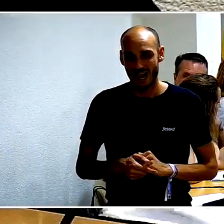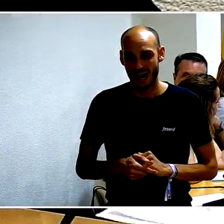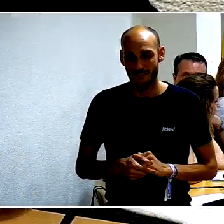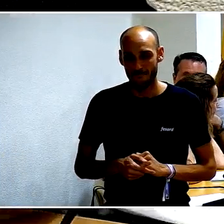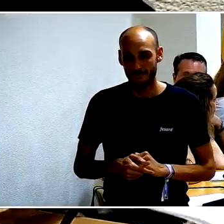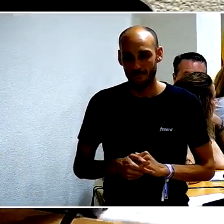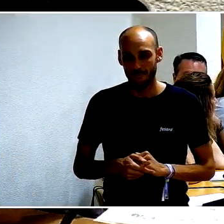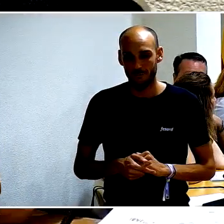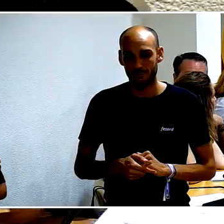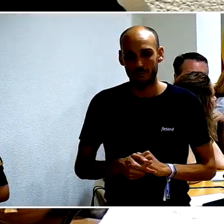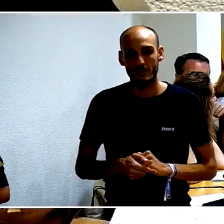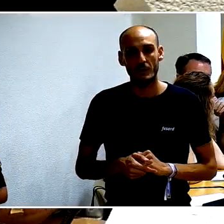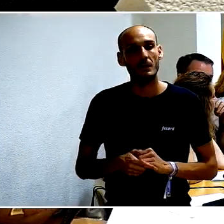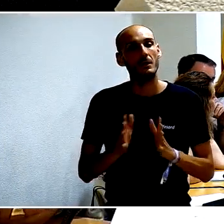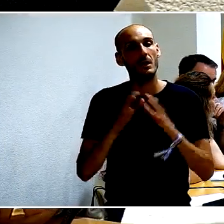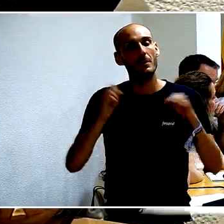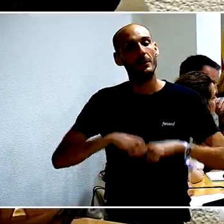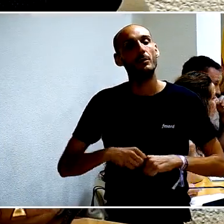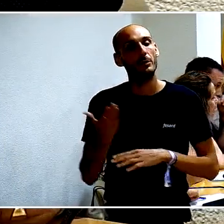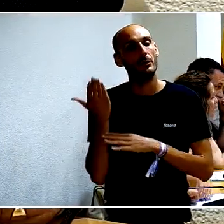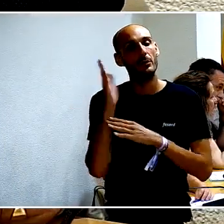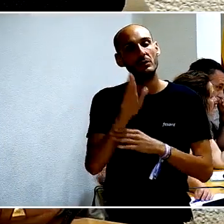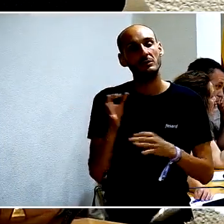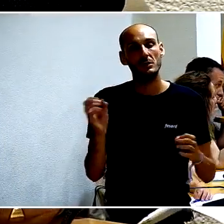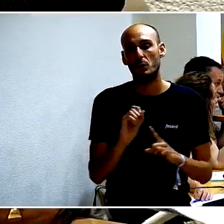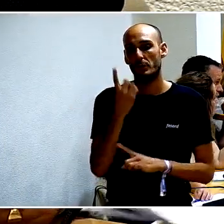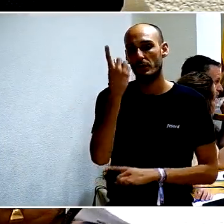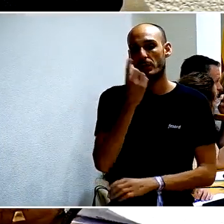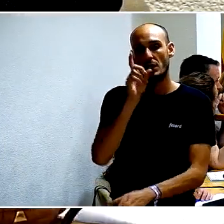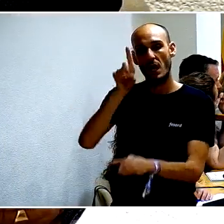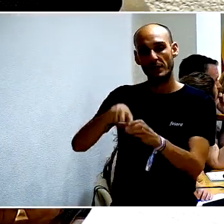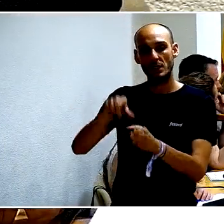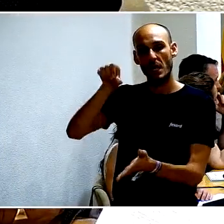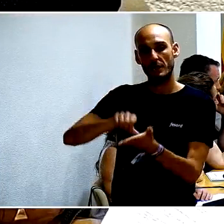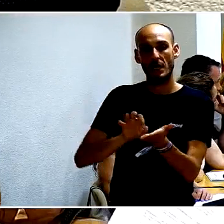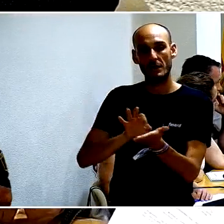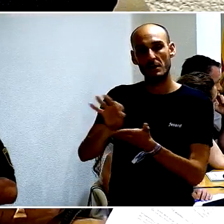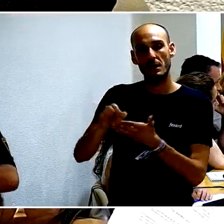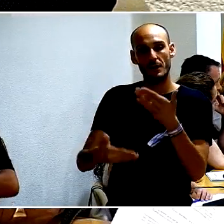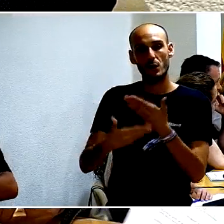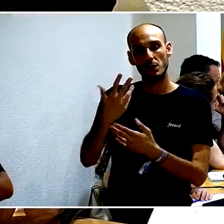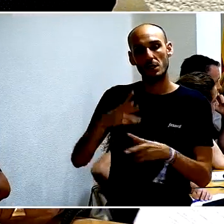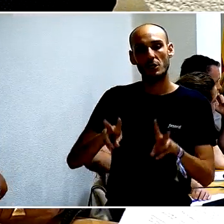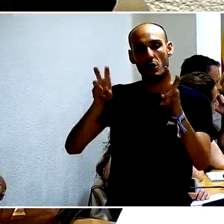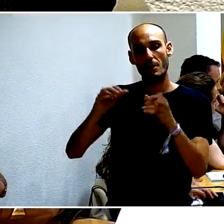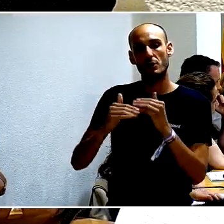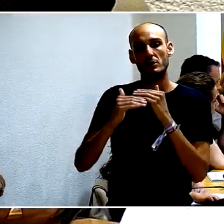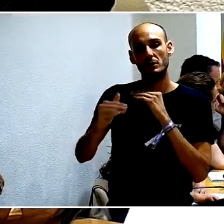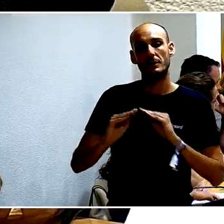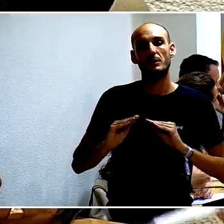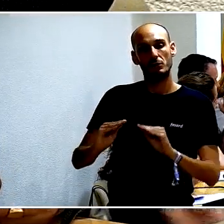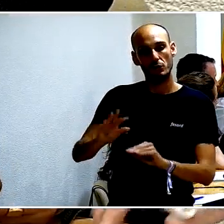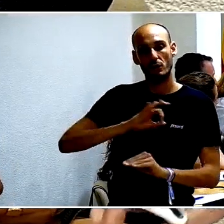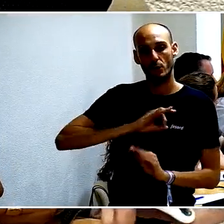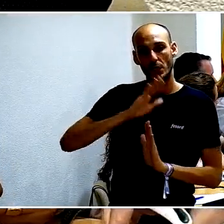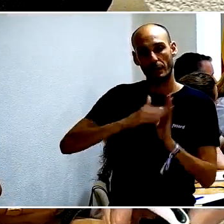La proposta d'acuerdo és, primero, adherirse a la Central de Servicios Innovadores y Sostenibles de la Excelentísima Diputación de València